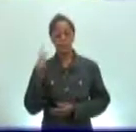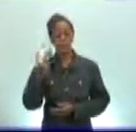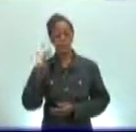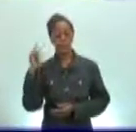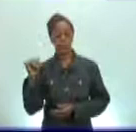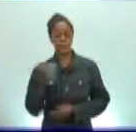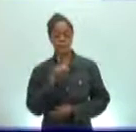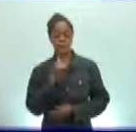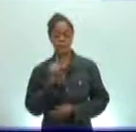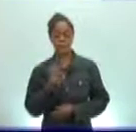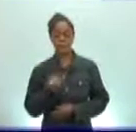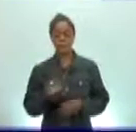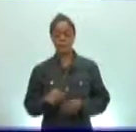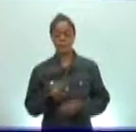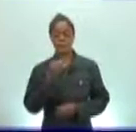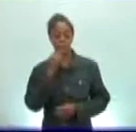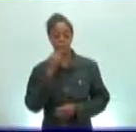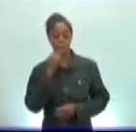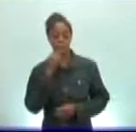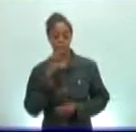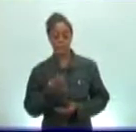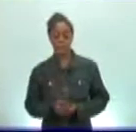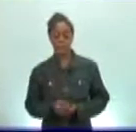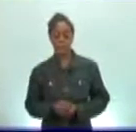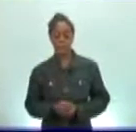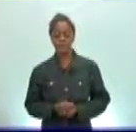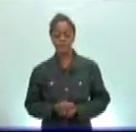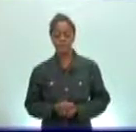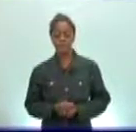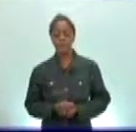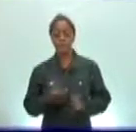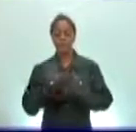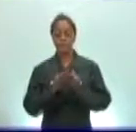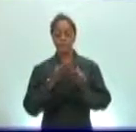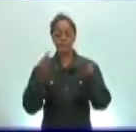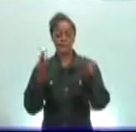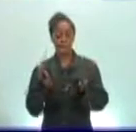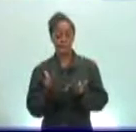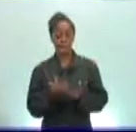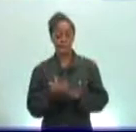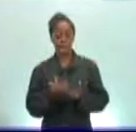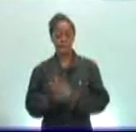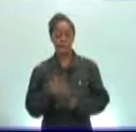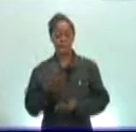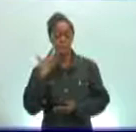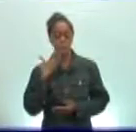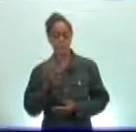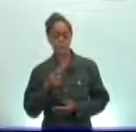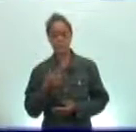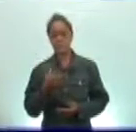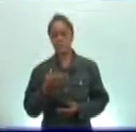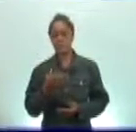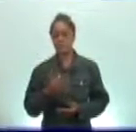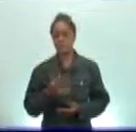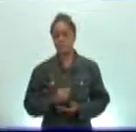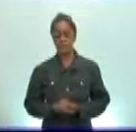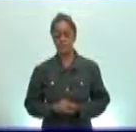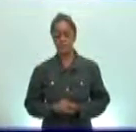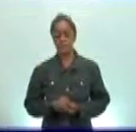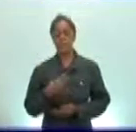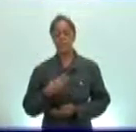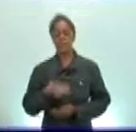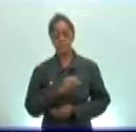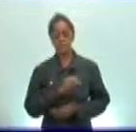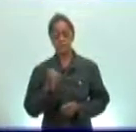audiovisual que les permitirá poder familiarizarse con estas características de la